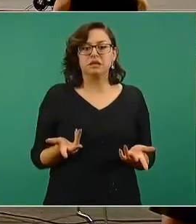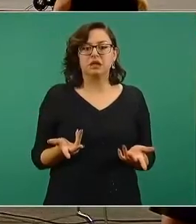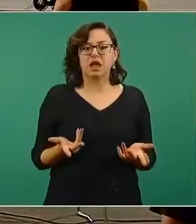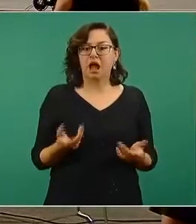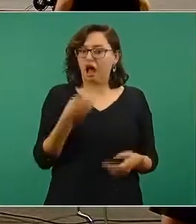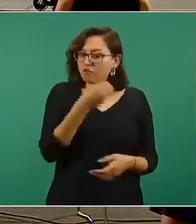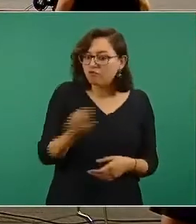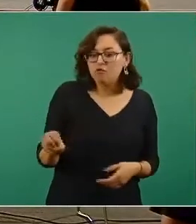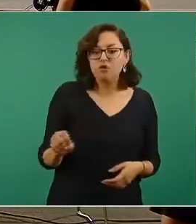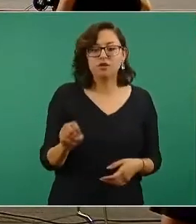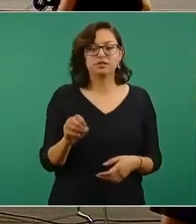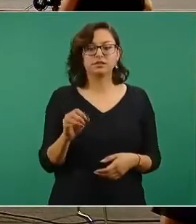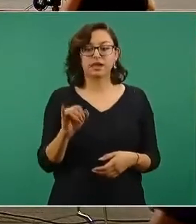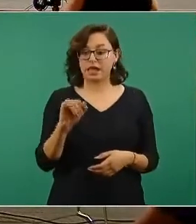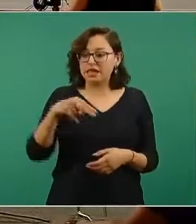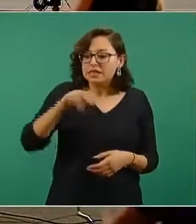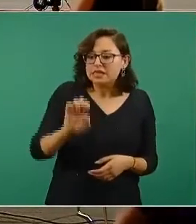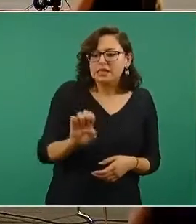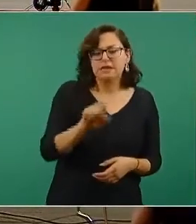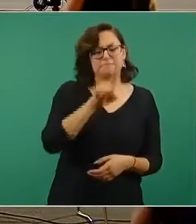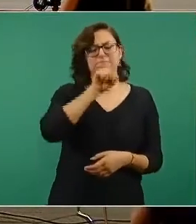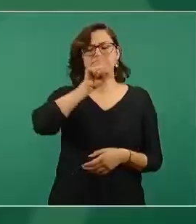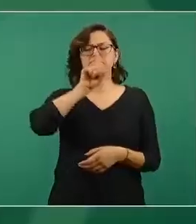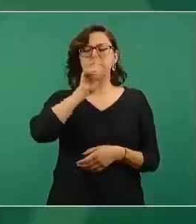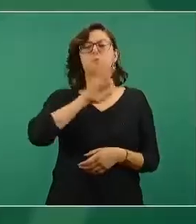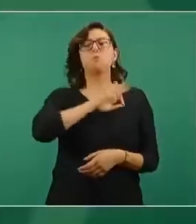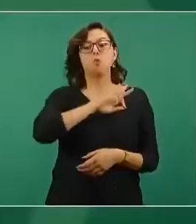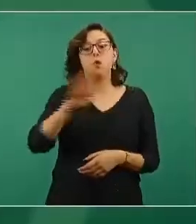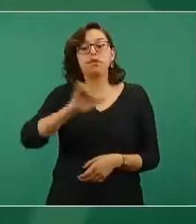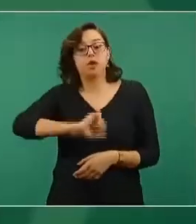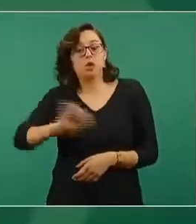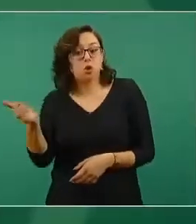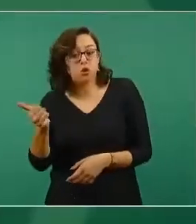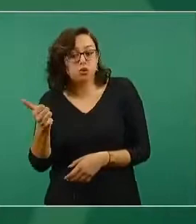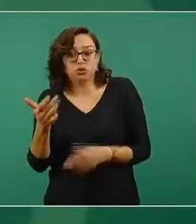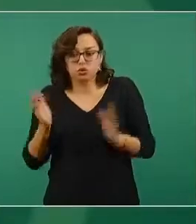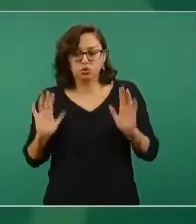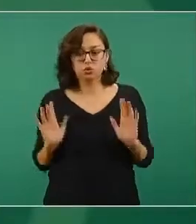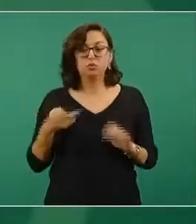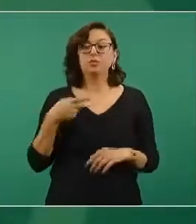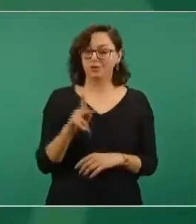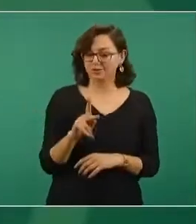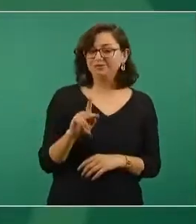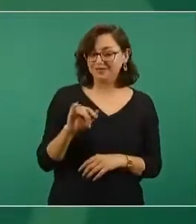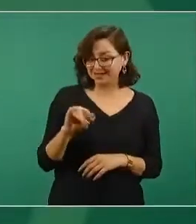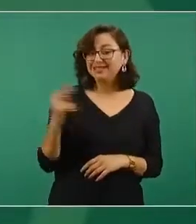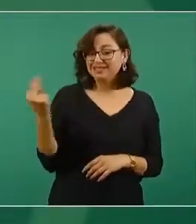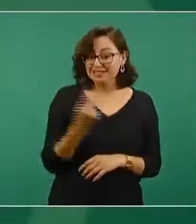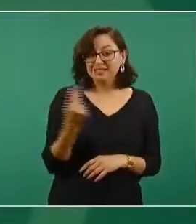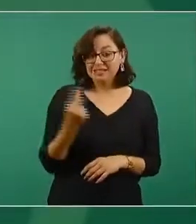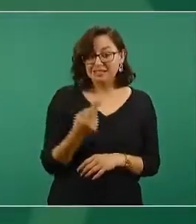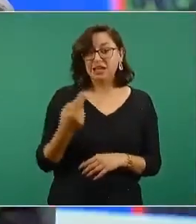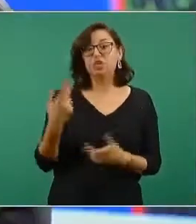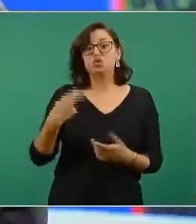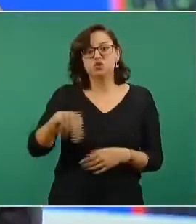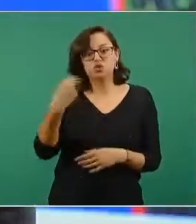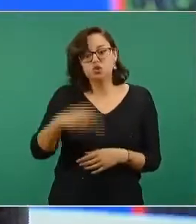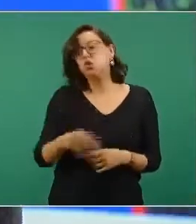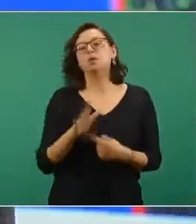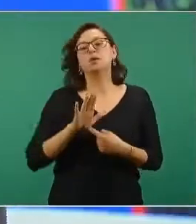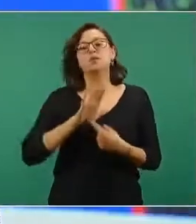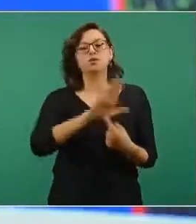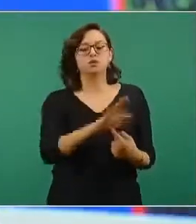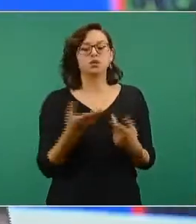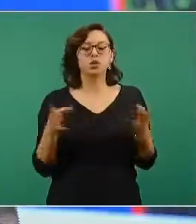cualquier lugar, sí tenemos, y lo ideal es la identificación, como también comentó ayer el doctor Alomía, puedes identificar